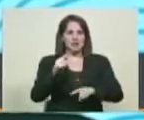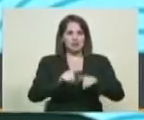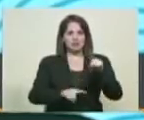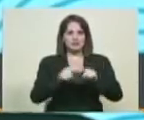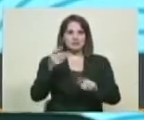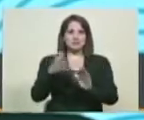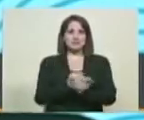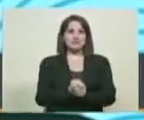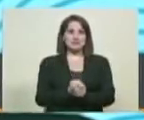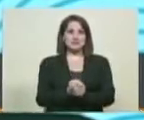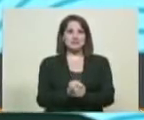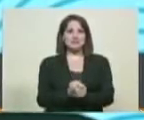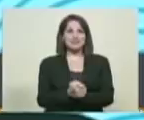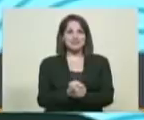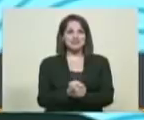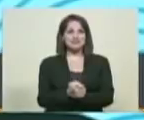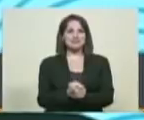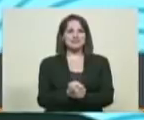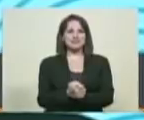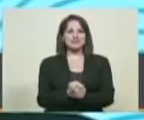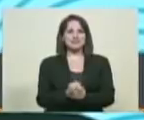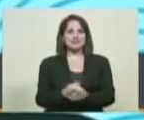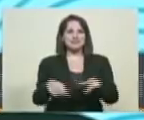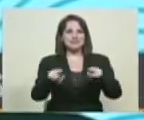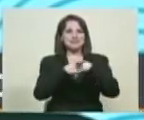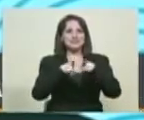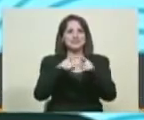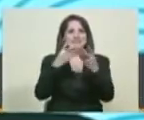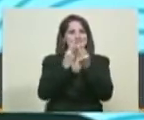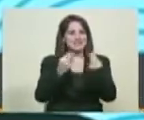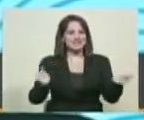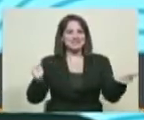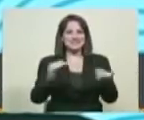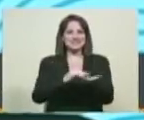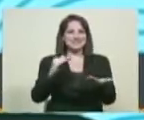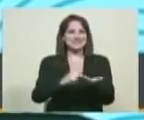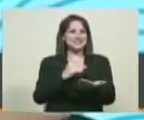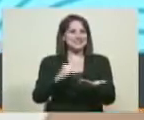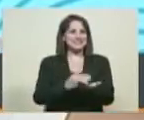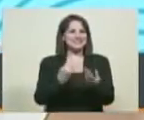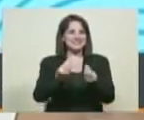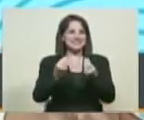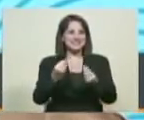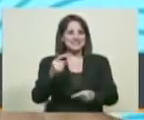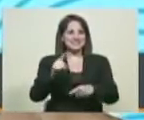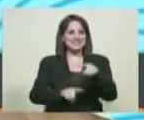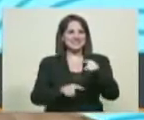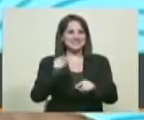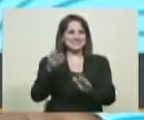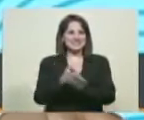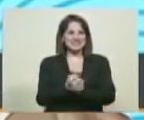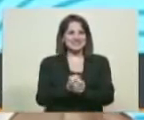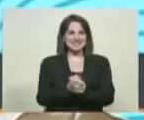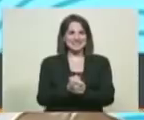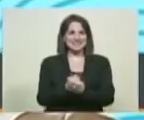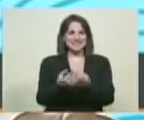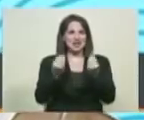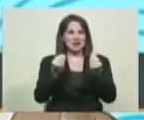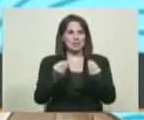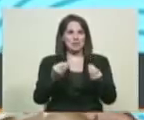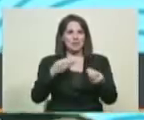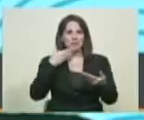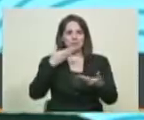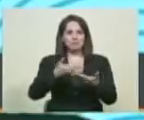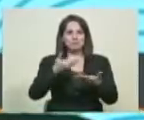ese espacio encontrado soluciones alternativas distintas de producción nacional. Por ejemplo, la planta de haba